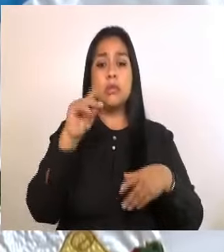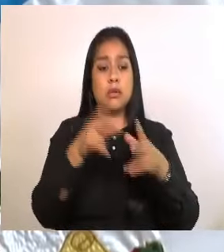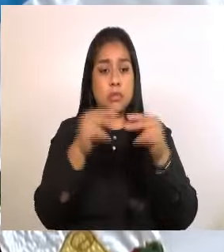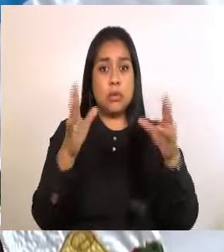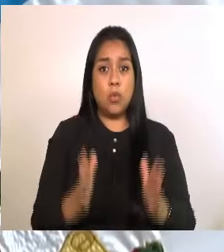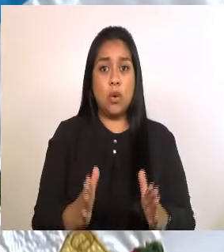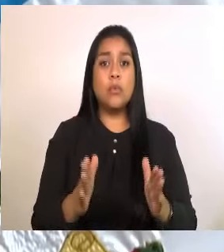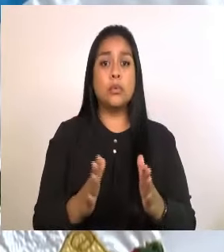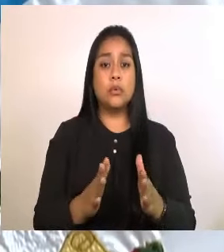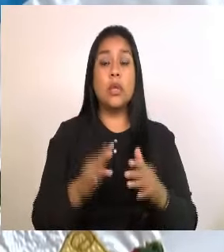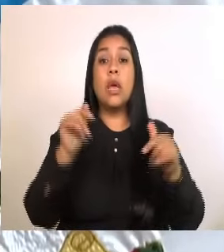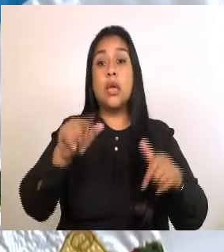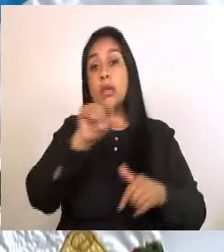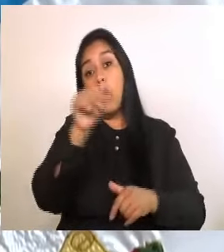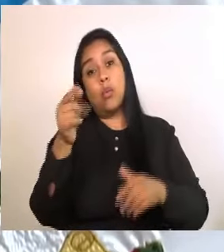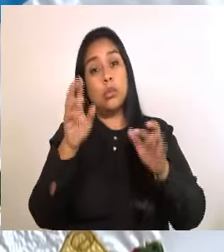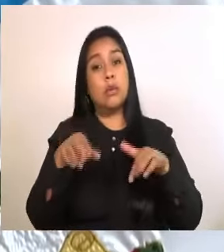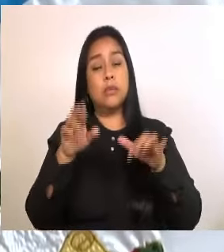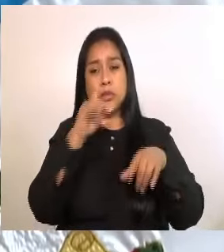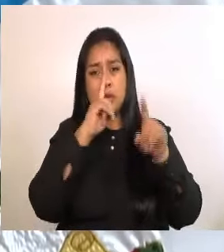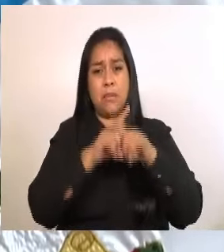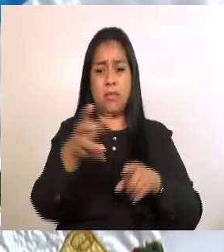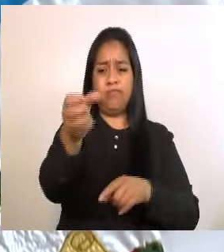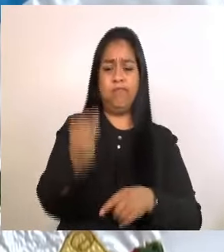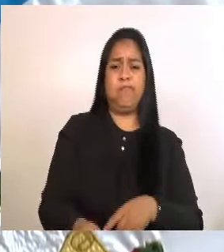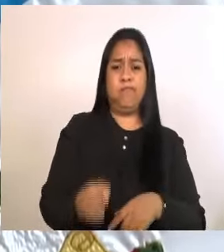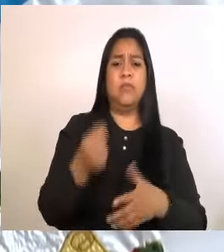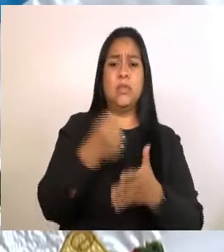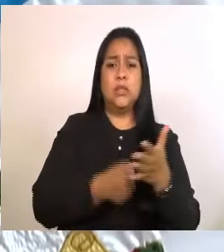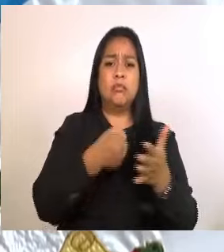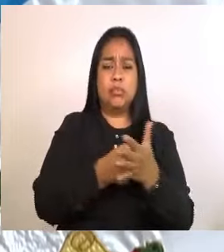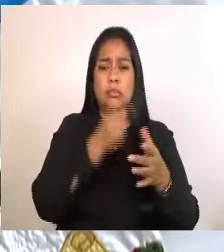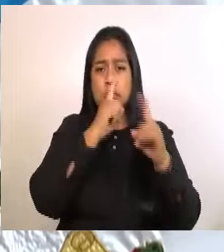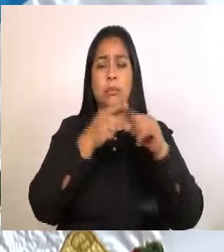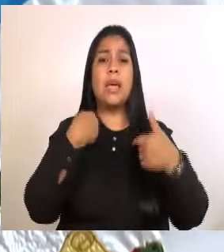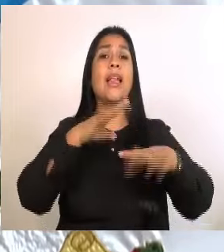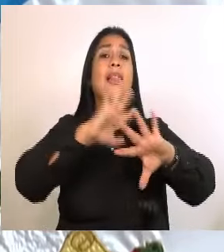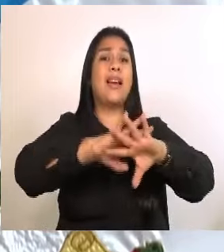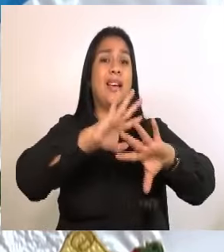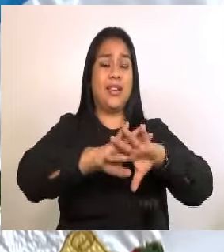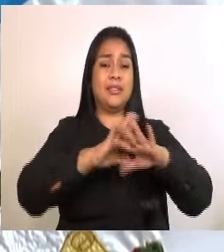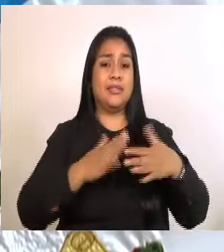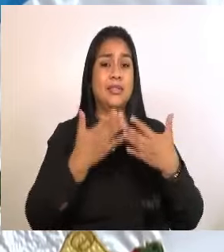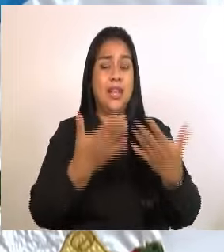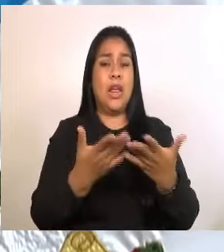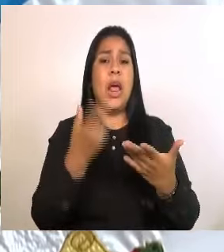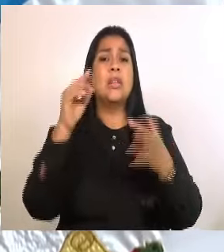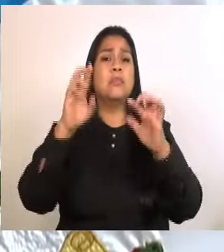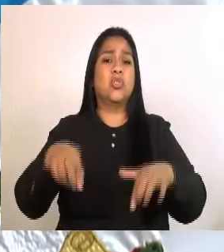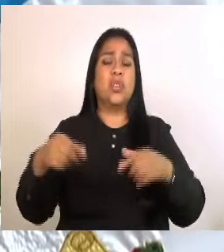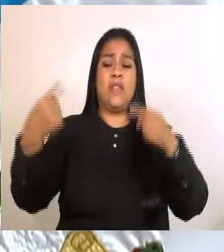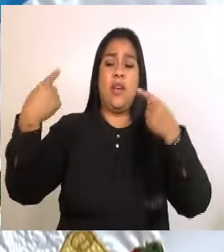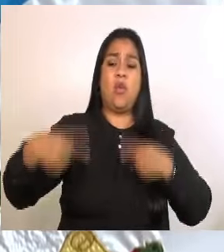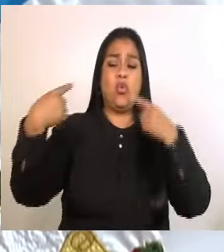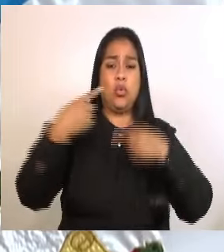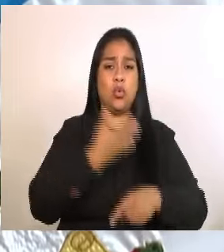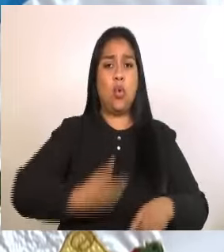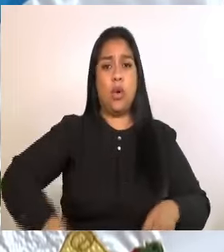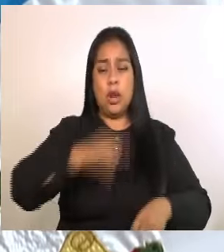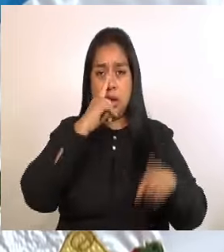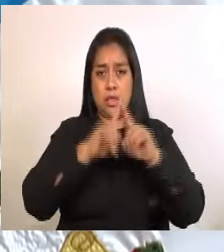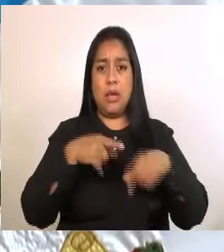nicaragüenses y otras personas al reprimir la disidencia, encarcelar a los opositores políticos y confiscar